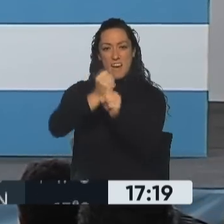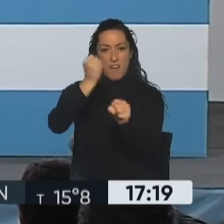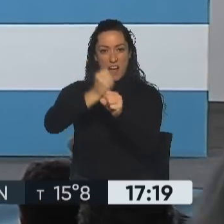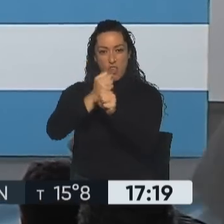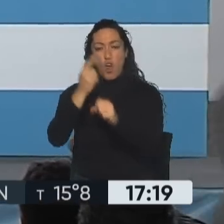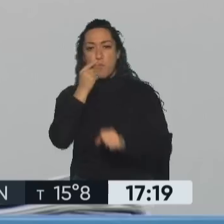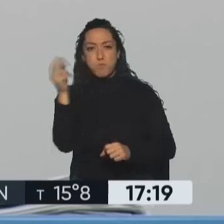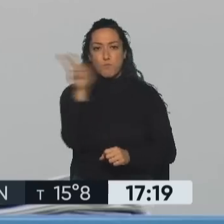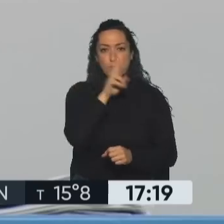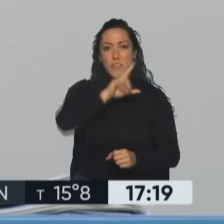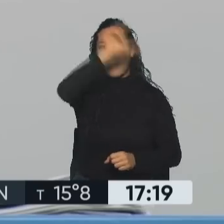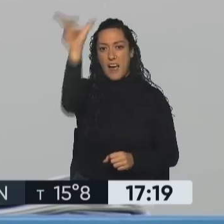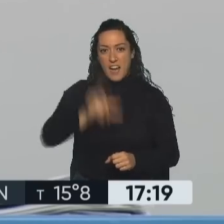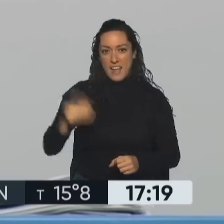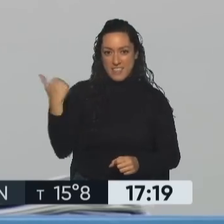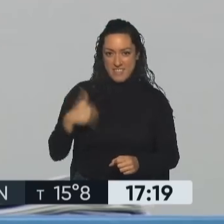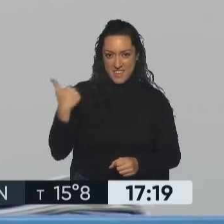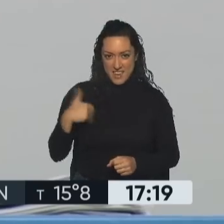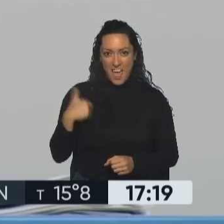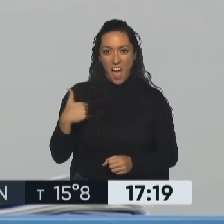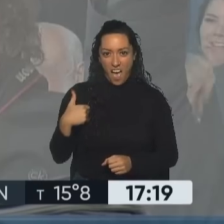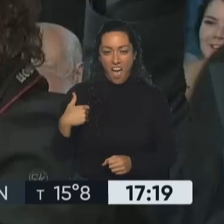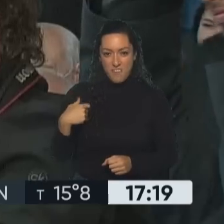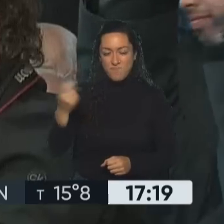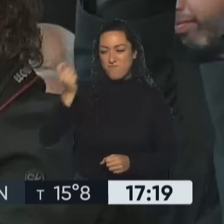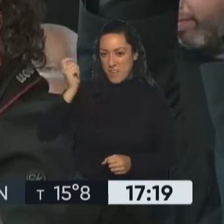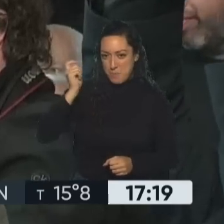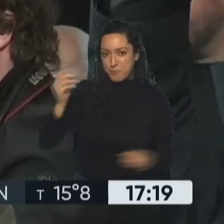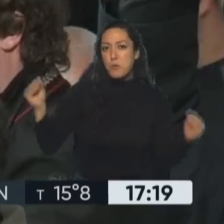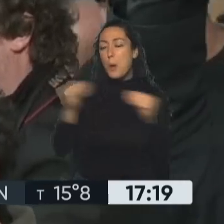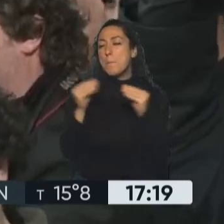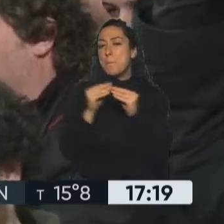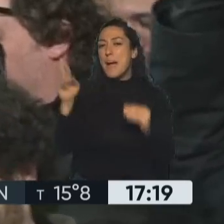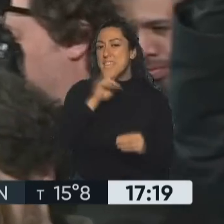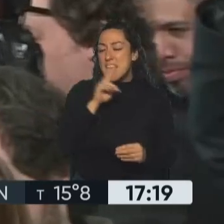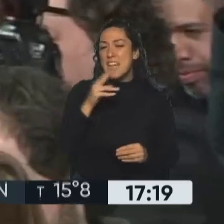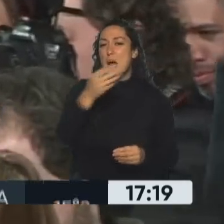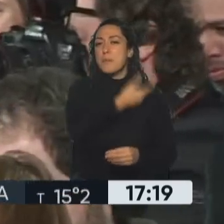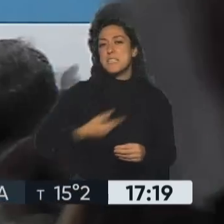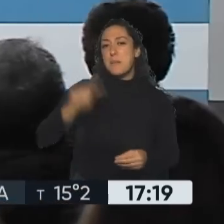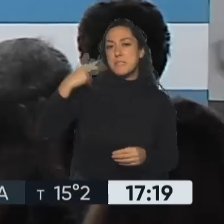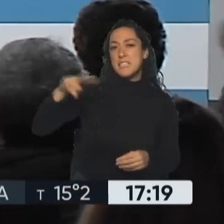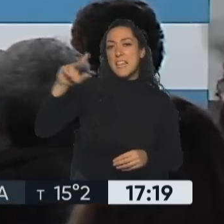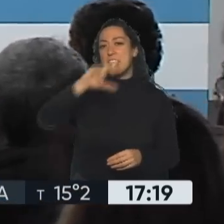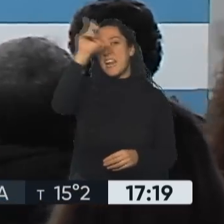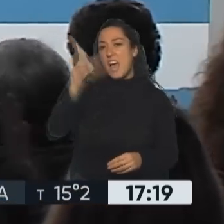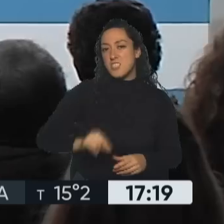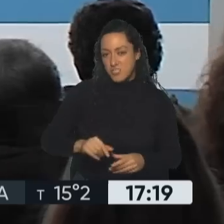Trabajadores y Trabajadoras de la Argentina, la compañera vicepresidenta de la